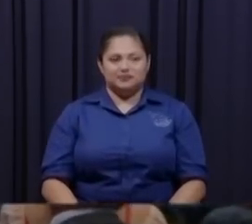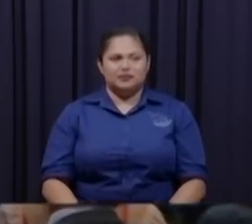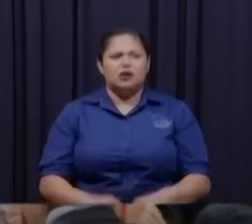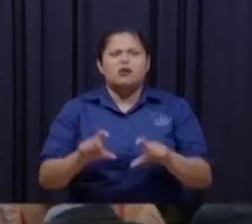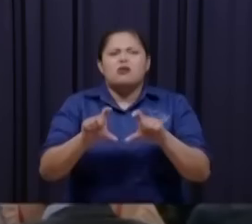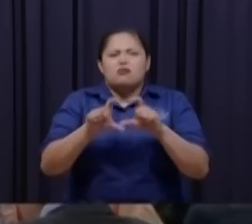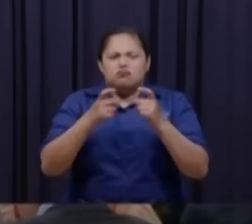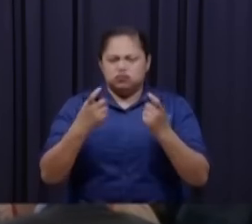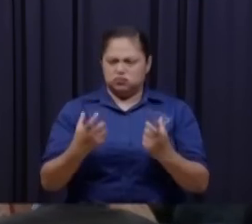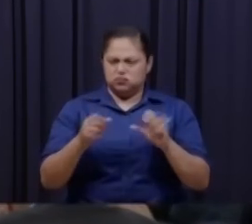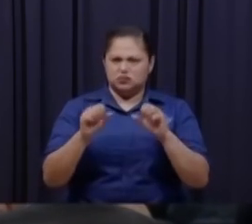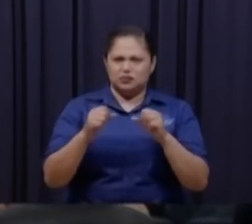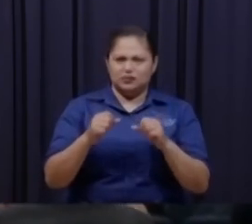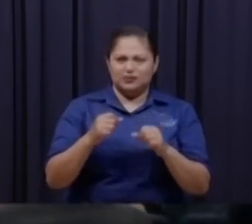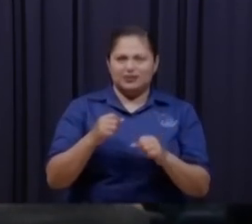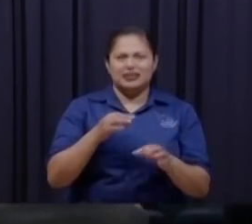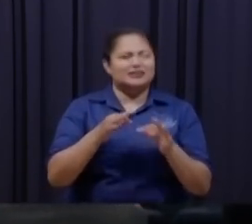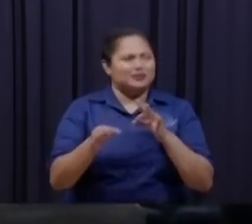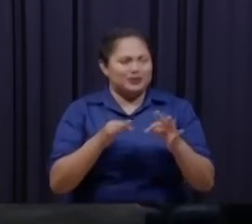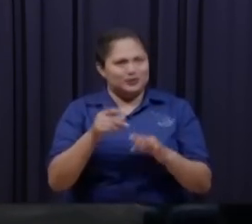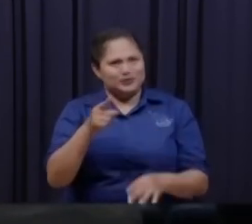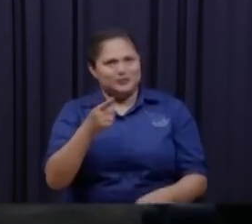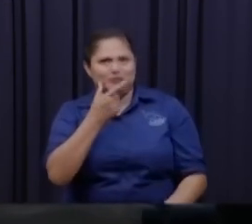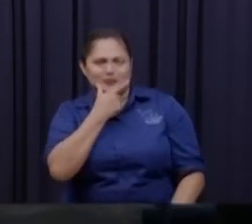¿cómo hacemos para decir esto?